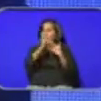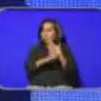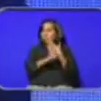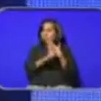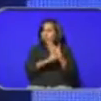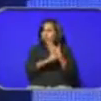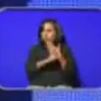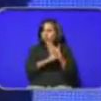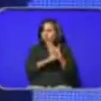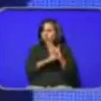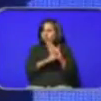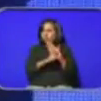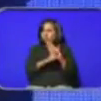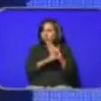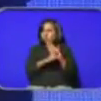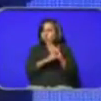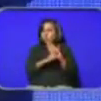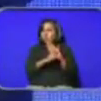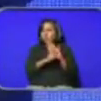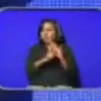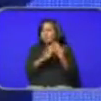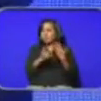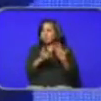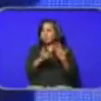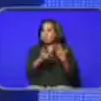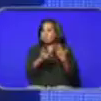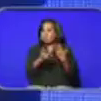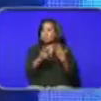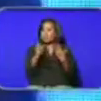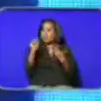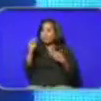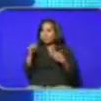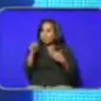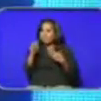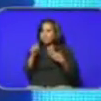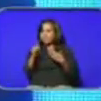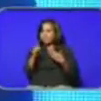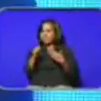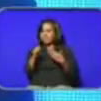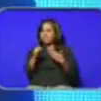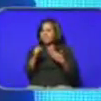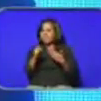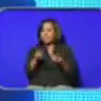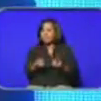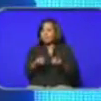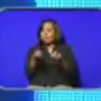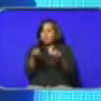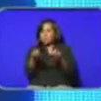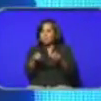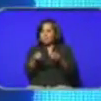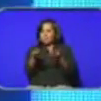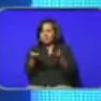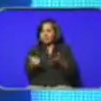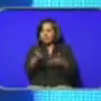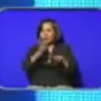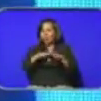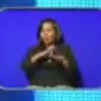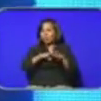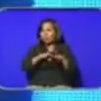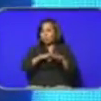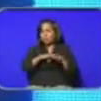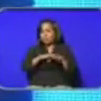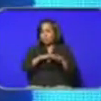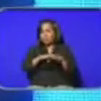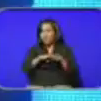ser un proyecto ganar-ganar y que definitivamente va a poder darle accesibilidad a los panameños de cualquier clase